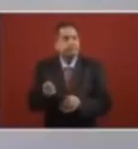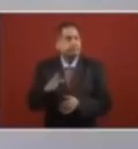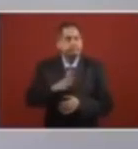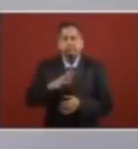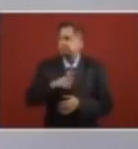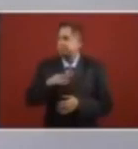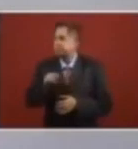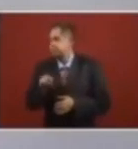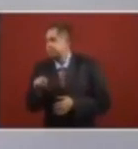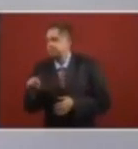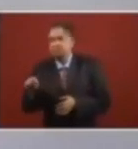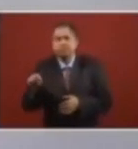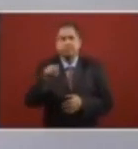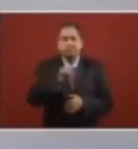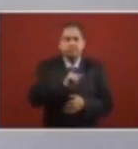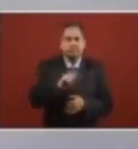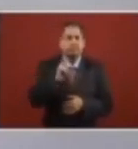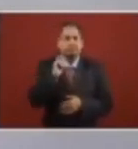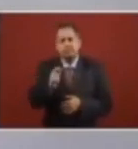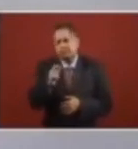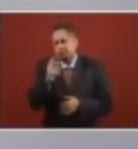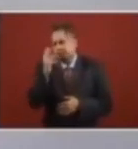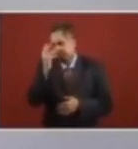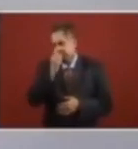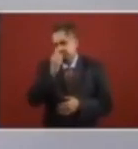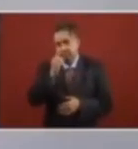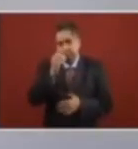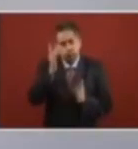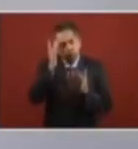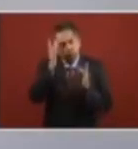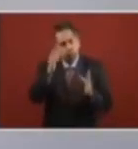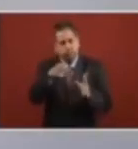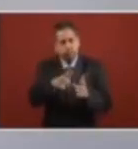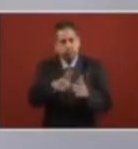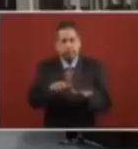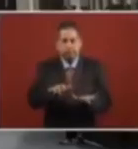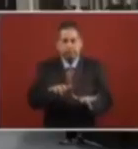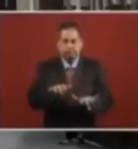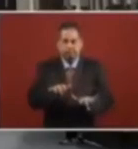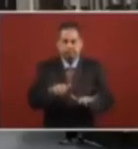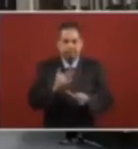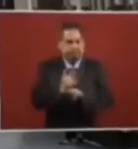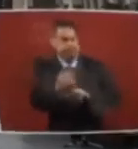existen las benditas redes sociales.